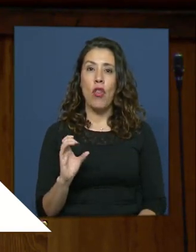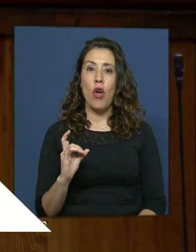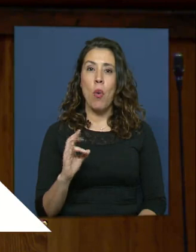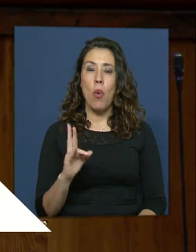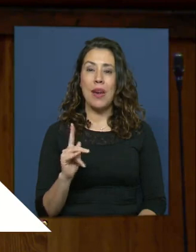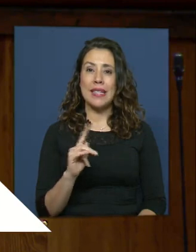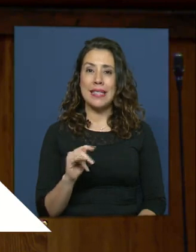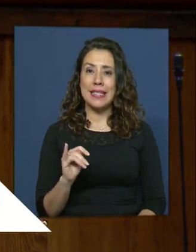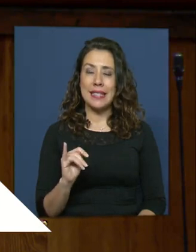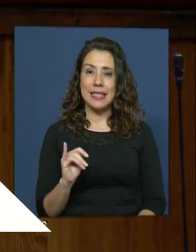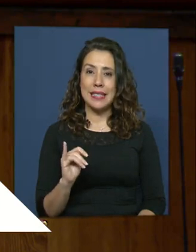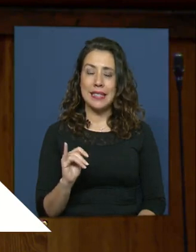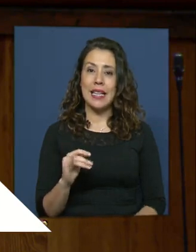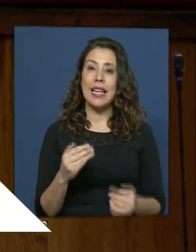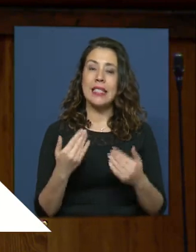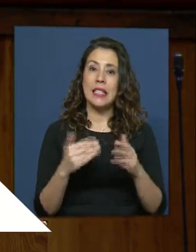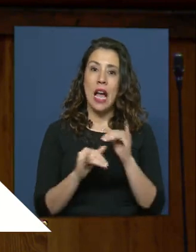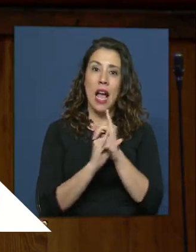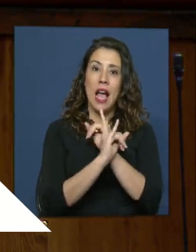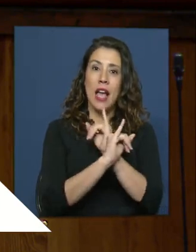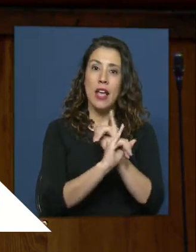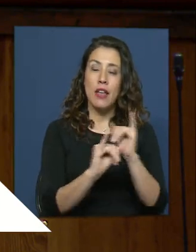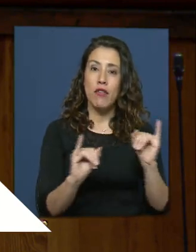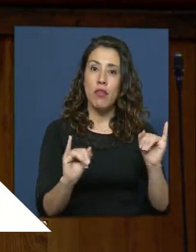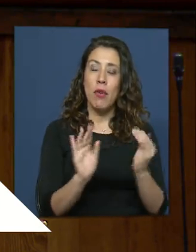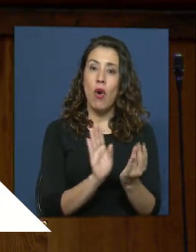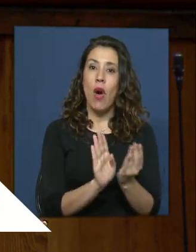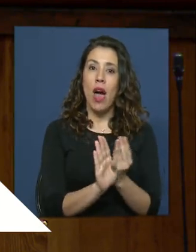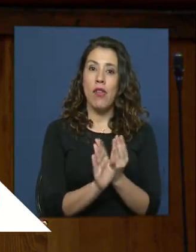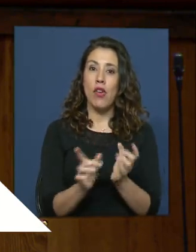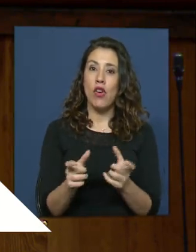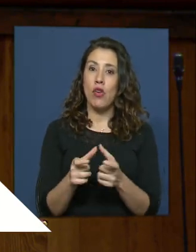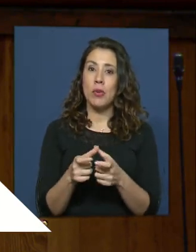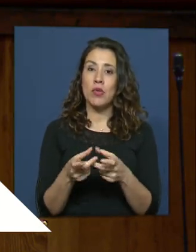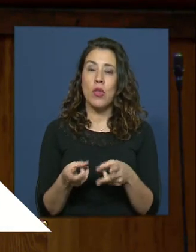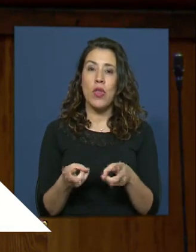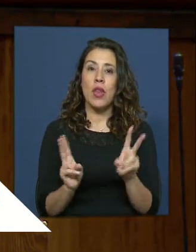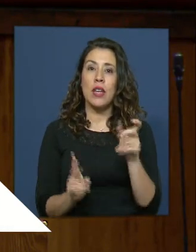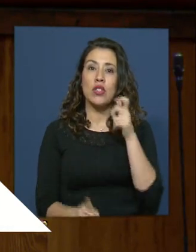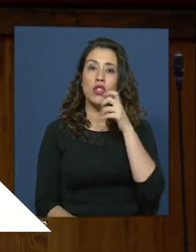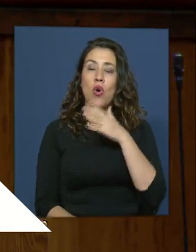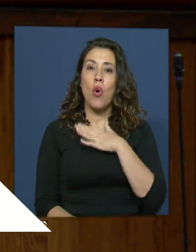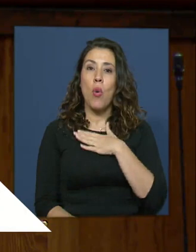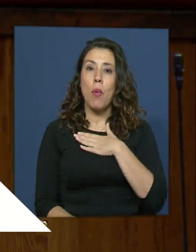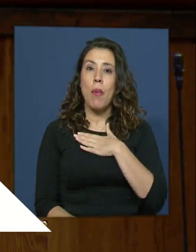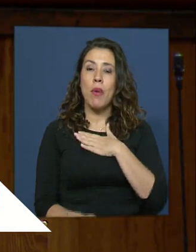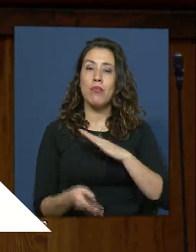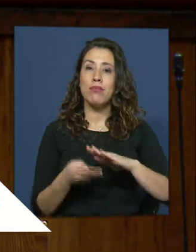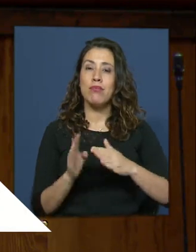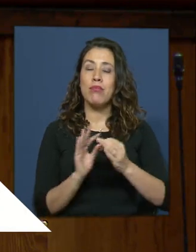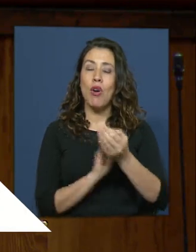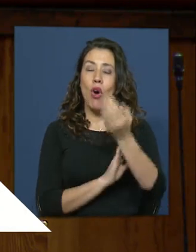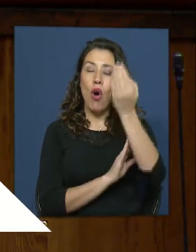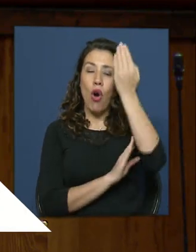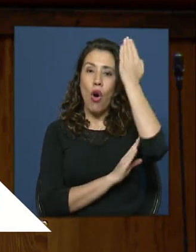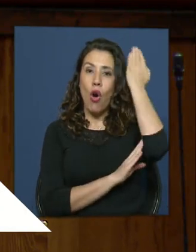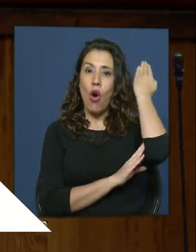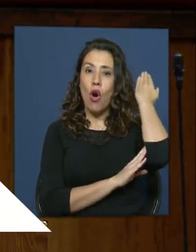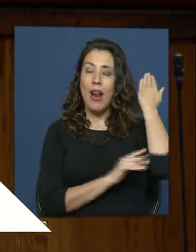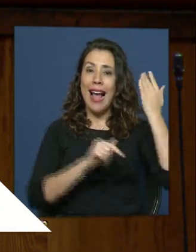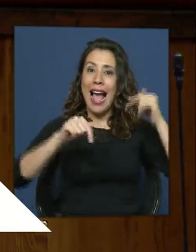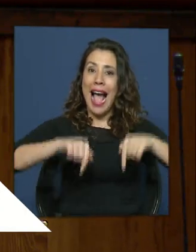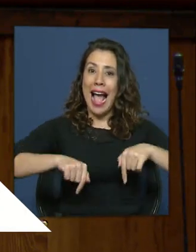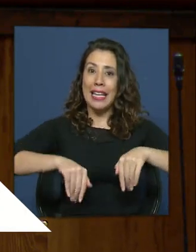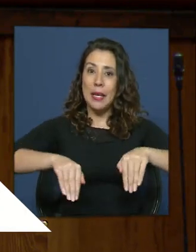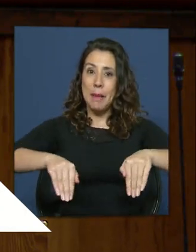Alfonso, el que ya fuera informado precedentemente por la Comisión de Derechos Humanos y Pueblos Originarios en este mismo